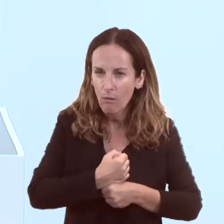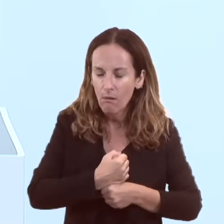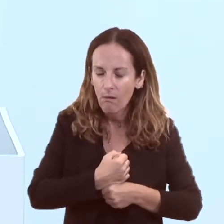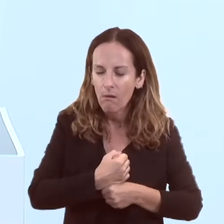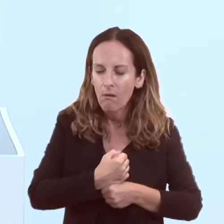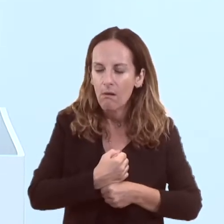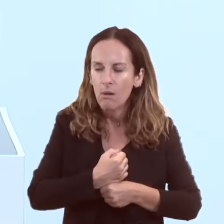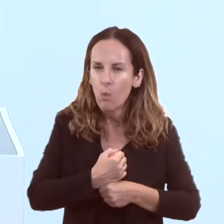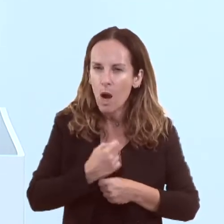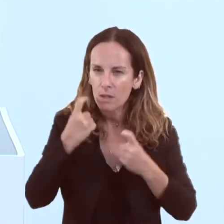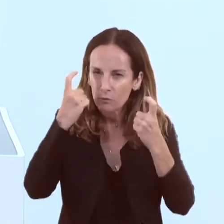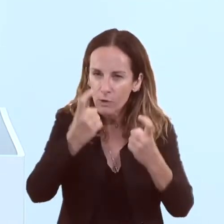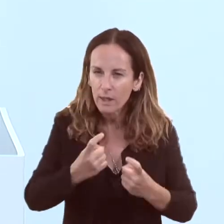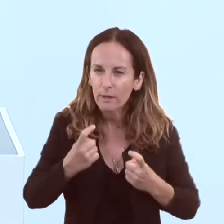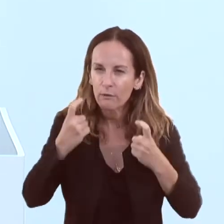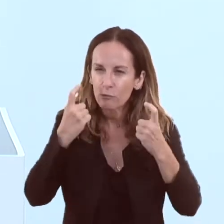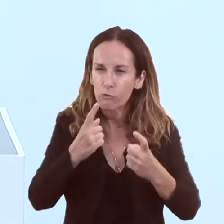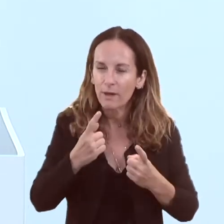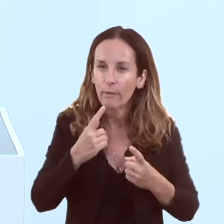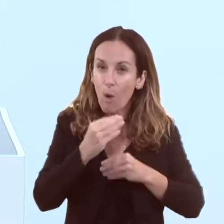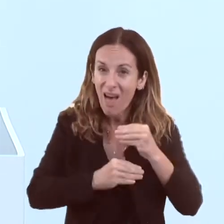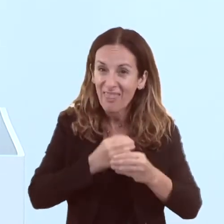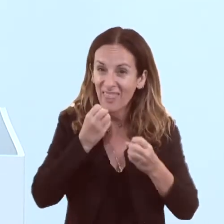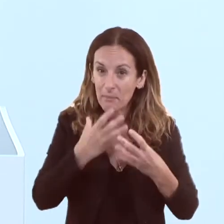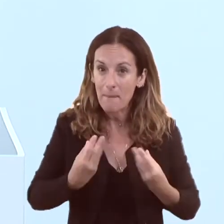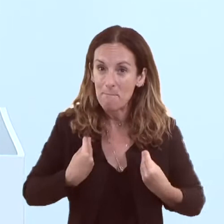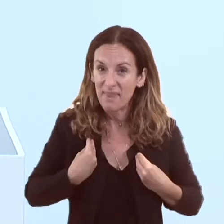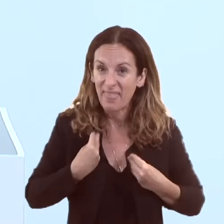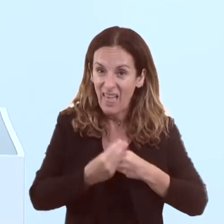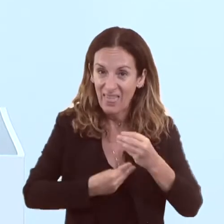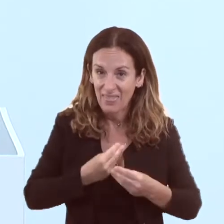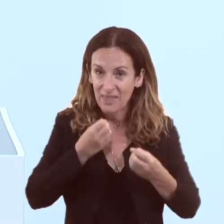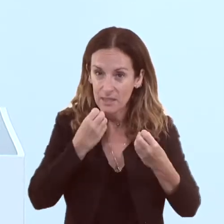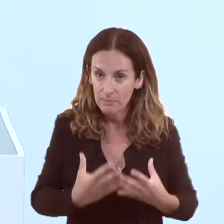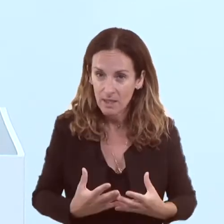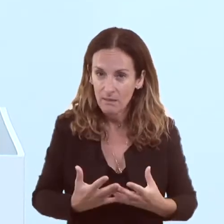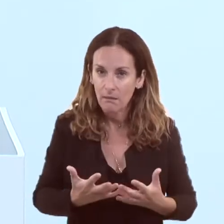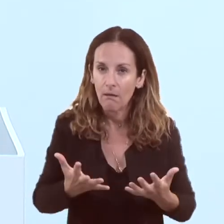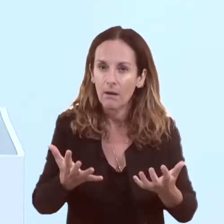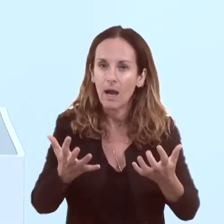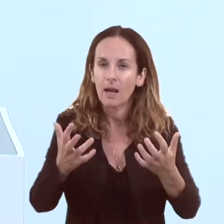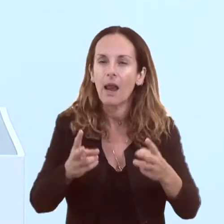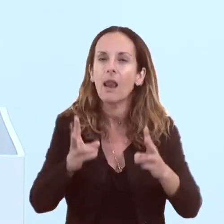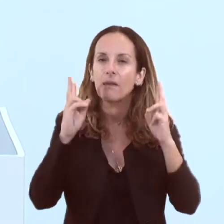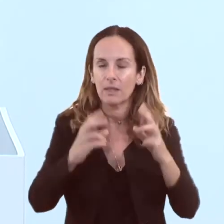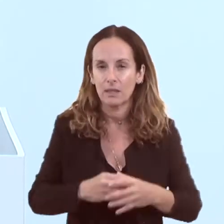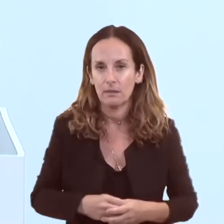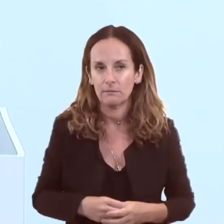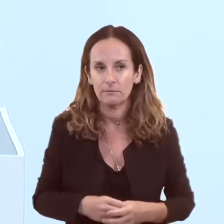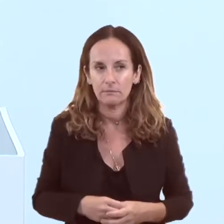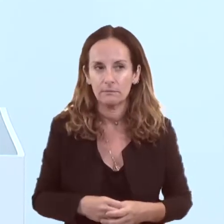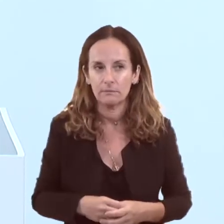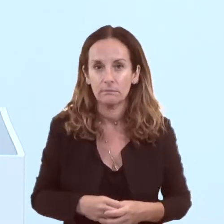en cada proyecto de la vida porque uno se enfrenta a un